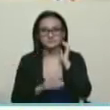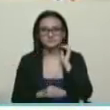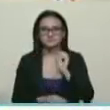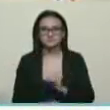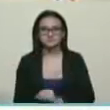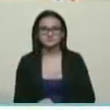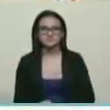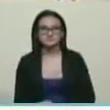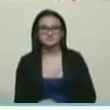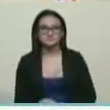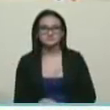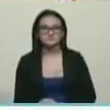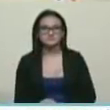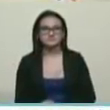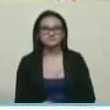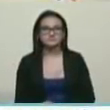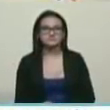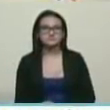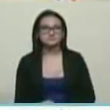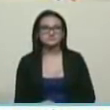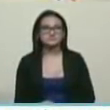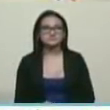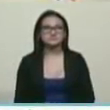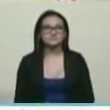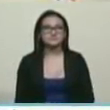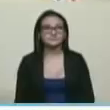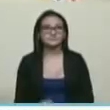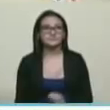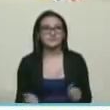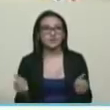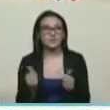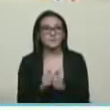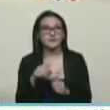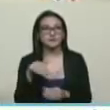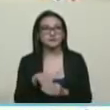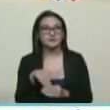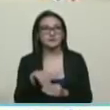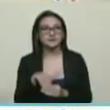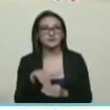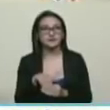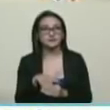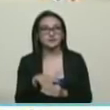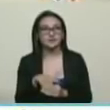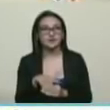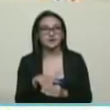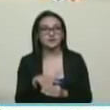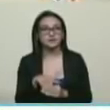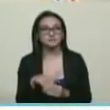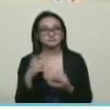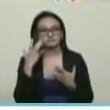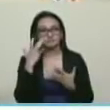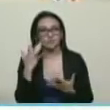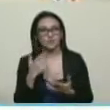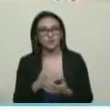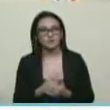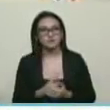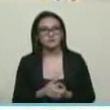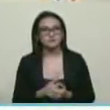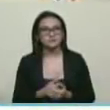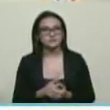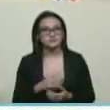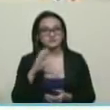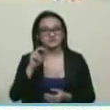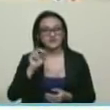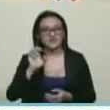Mira, los acompañantes electorales de la misión del Consejo Electoral,